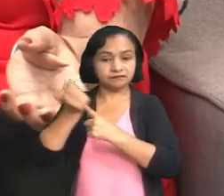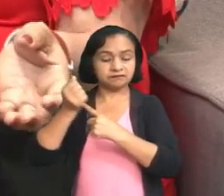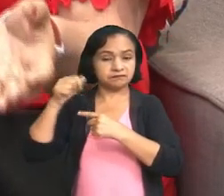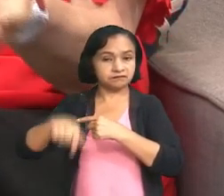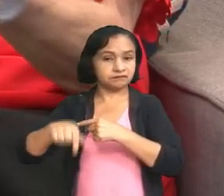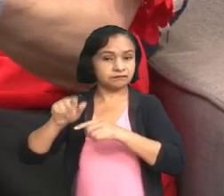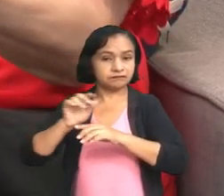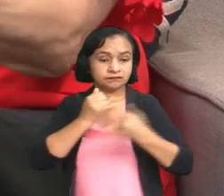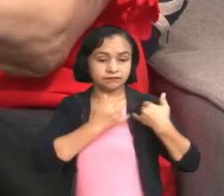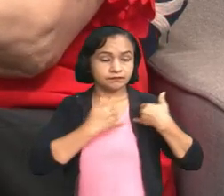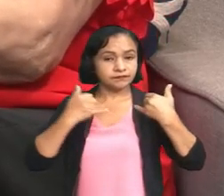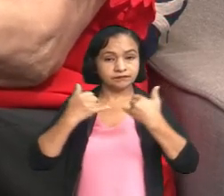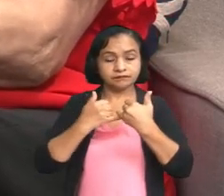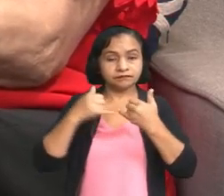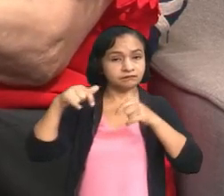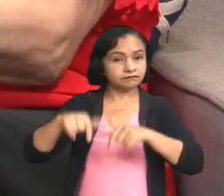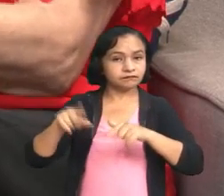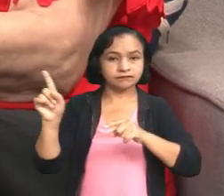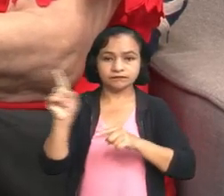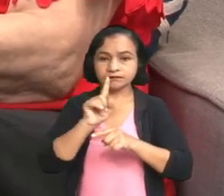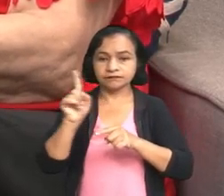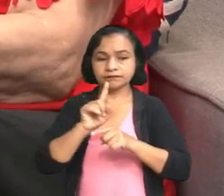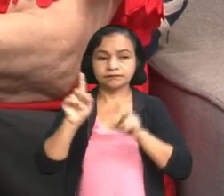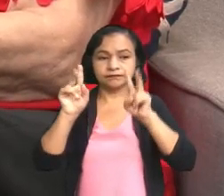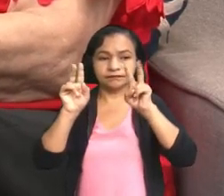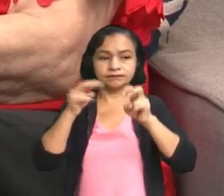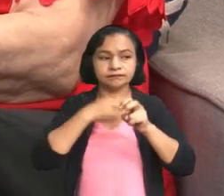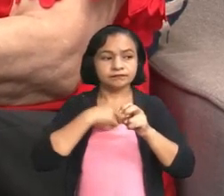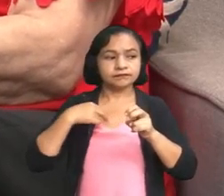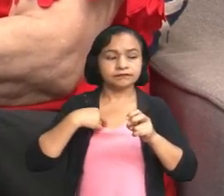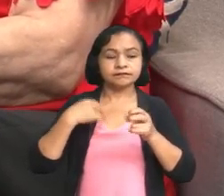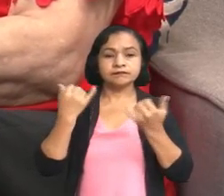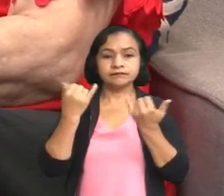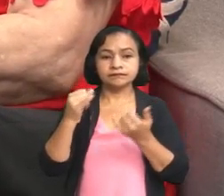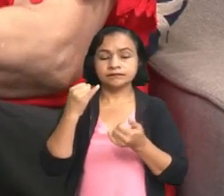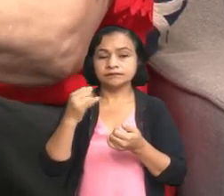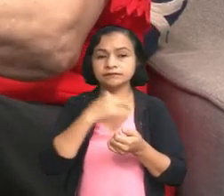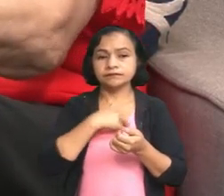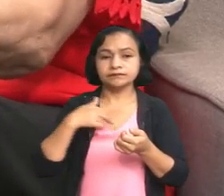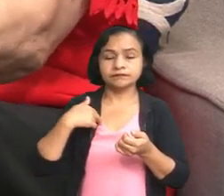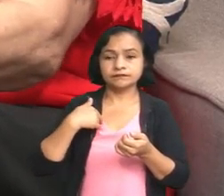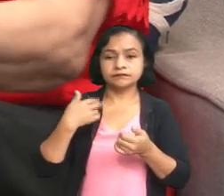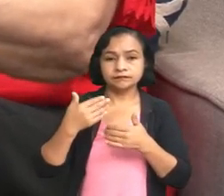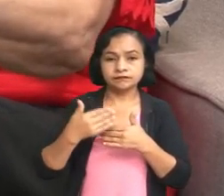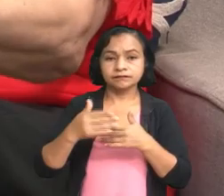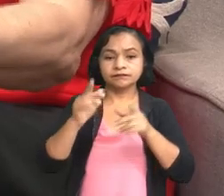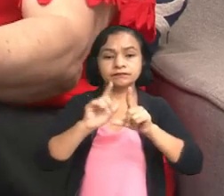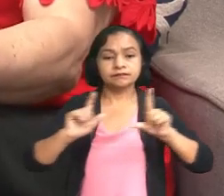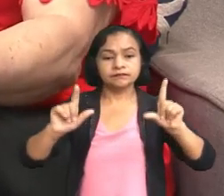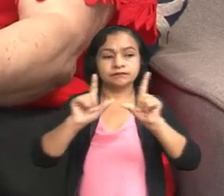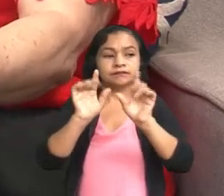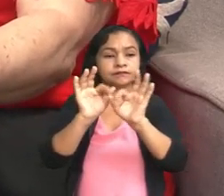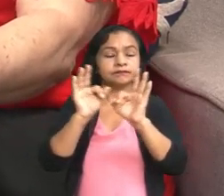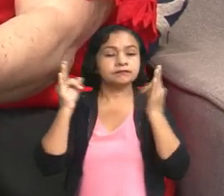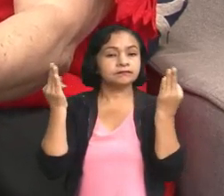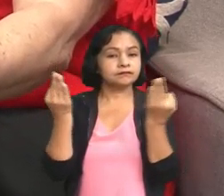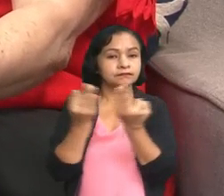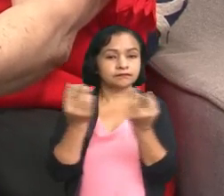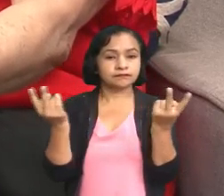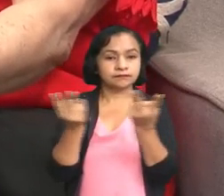instituciones que teníamos que ver con este accionar, sino que más bien llegó al territorio, a la familia